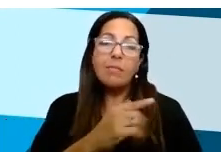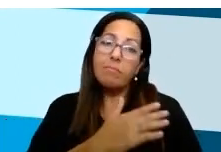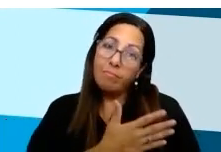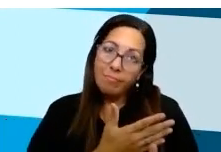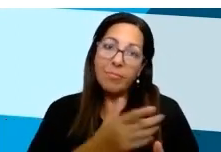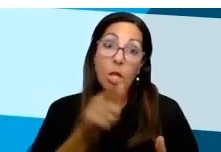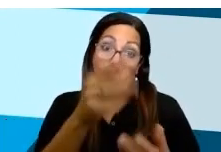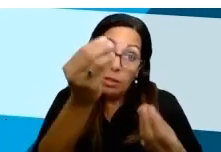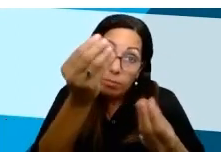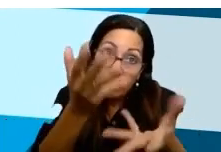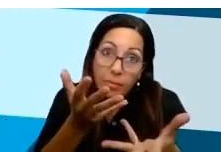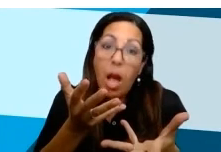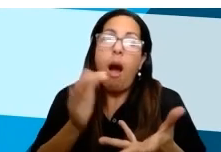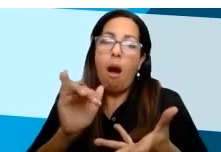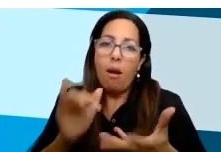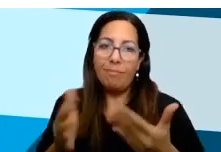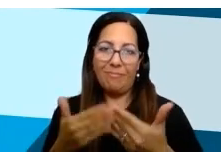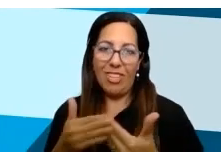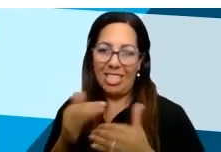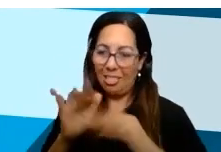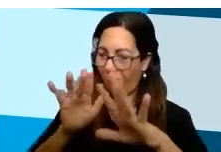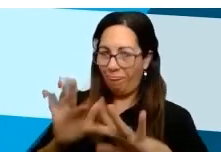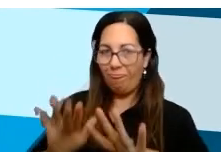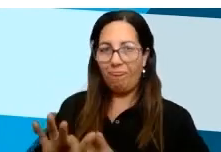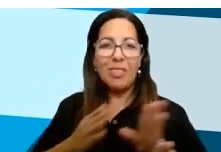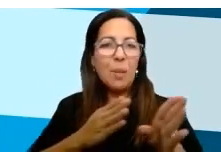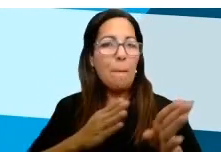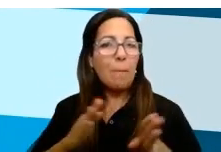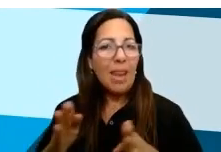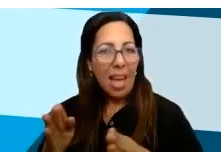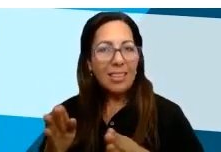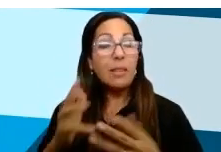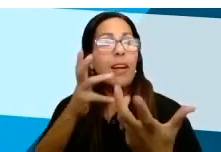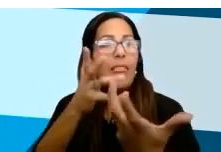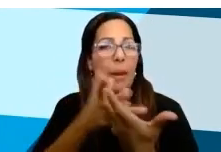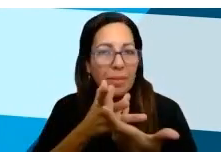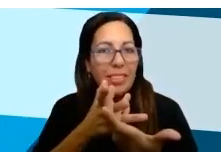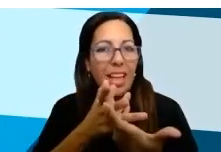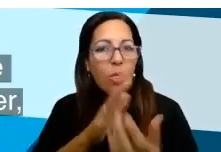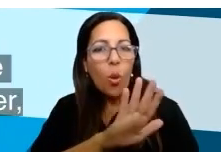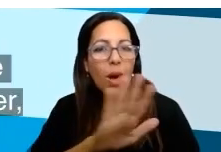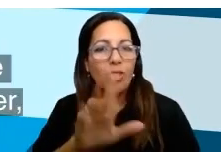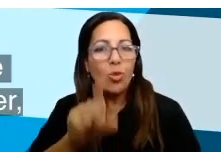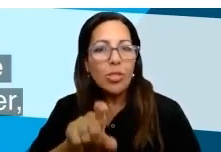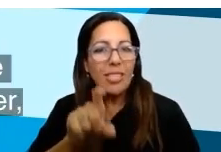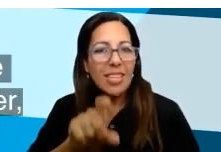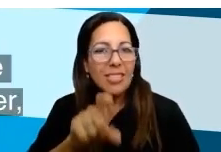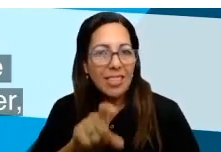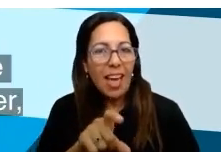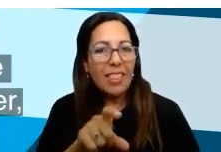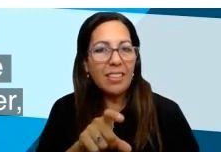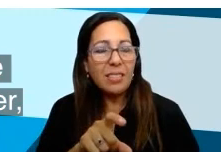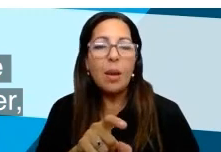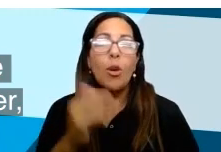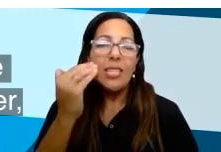se nos hace muchísimo más difícil poder escribir un plan de acción que se adapte a las necesidades de Puerto Rico.